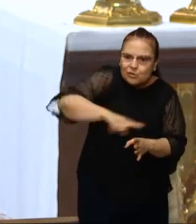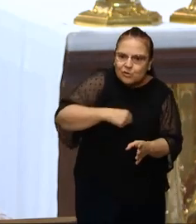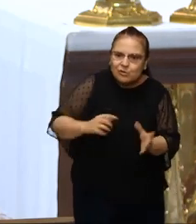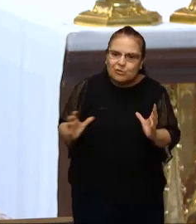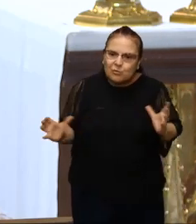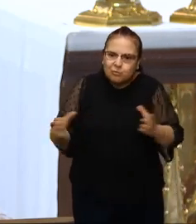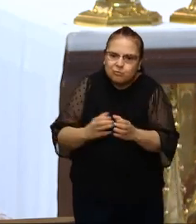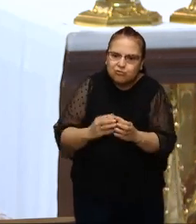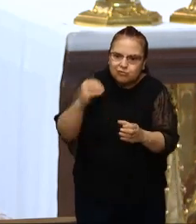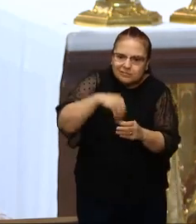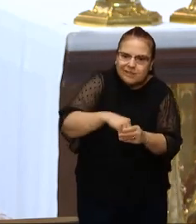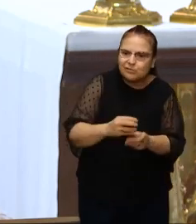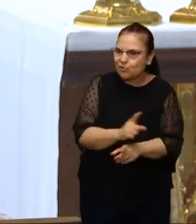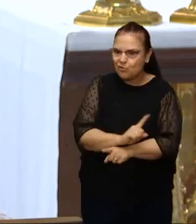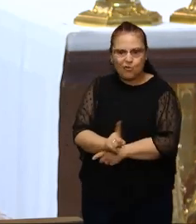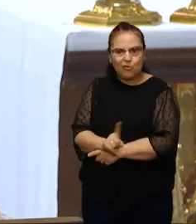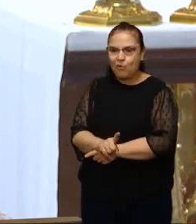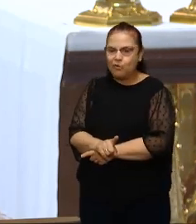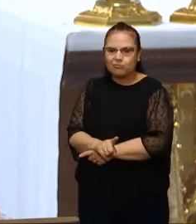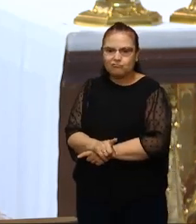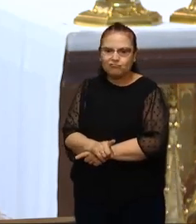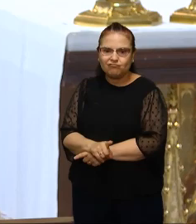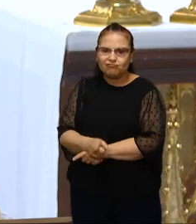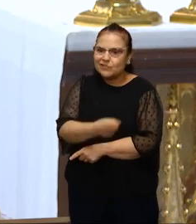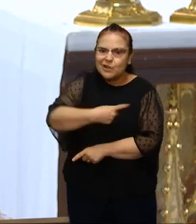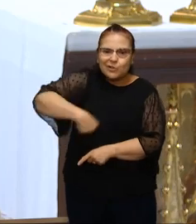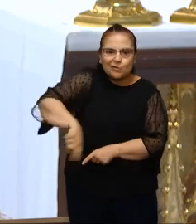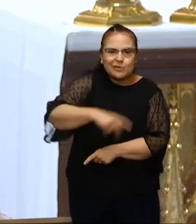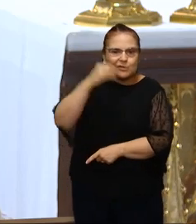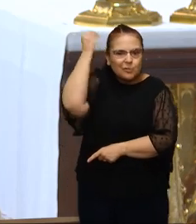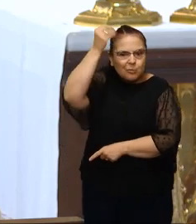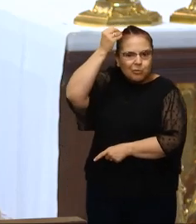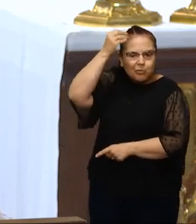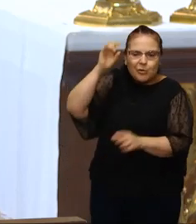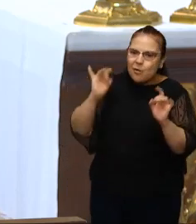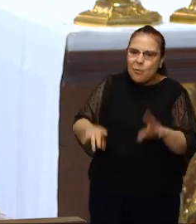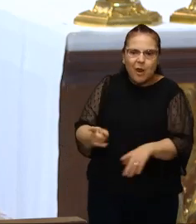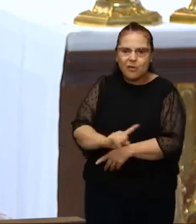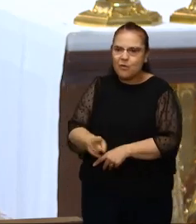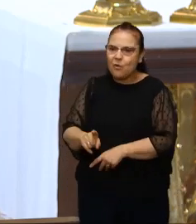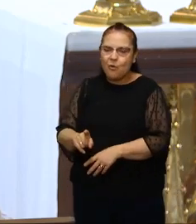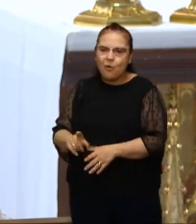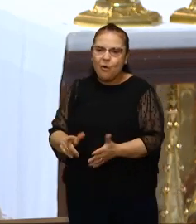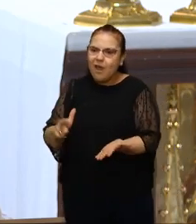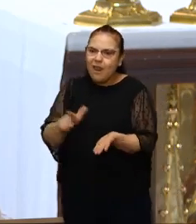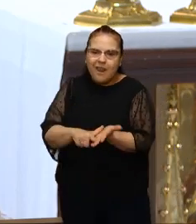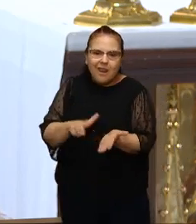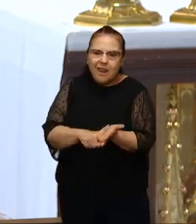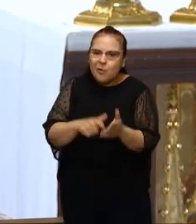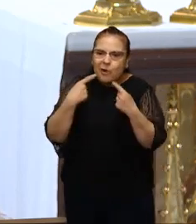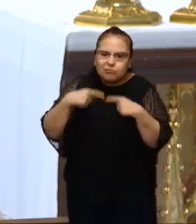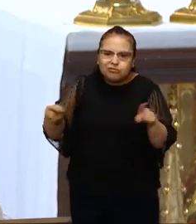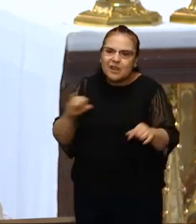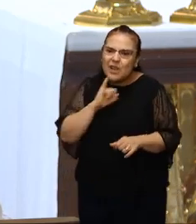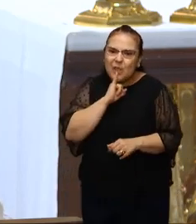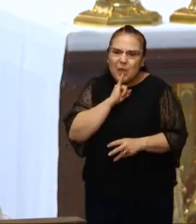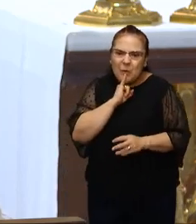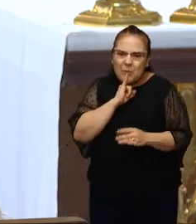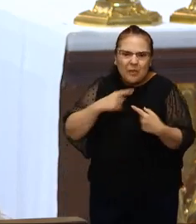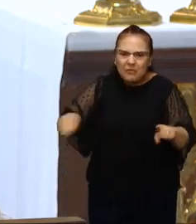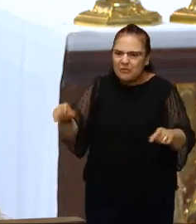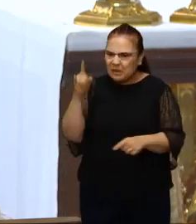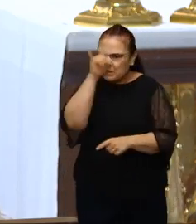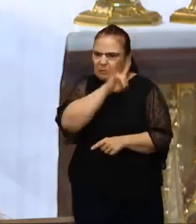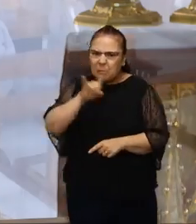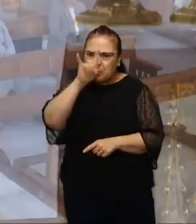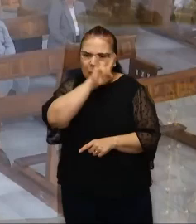no es de nuestro equipo, no es de nuestro partido, no es de nuestra mentalidad, no habla nuestra lengua, no es de nuestro color, no es